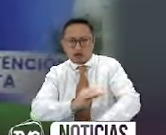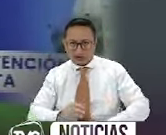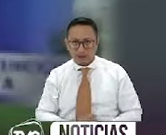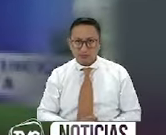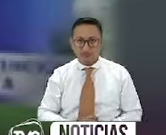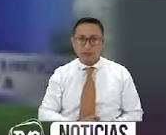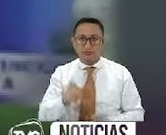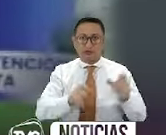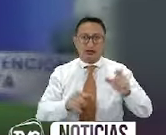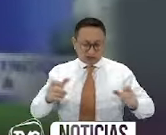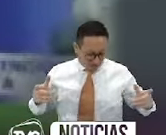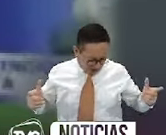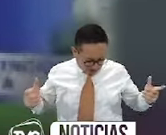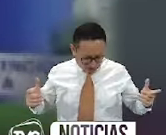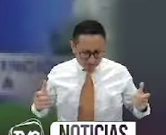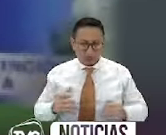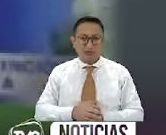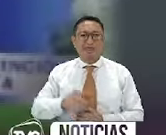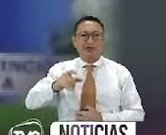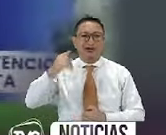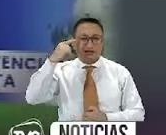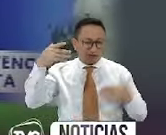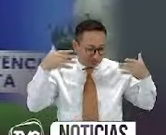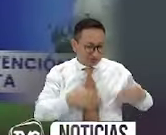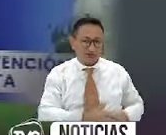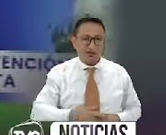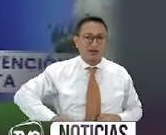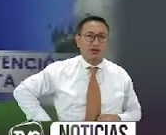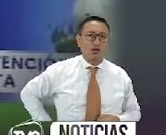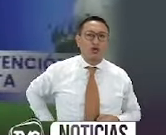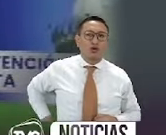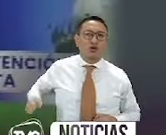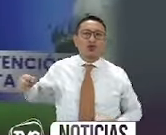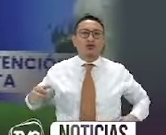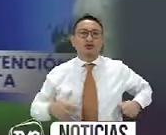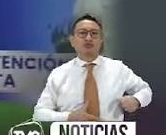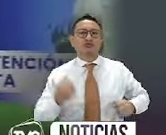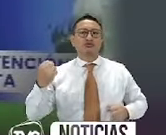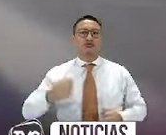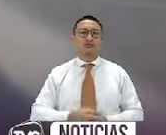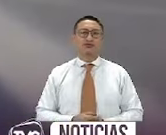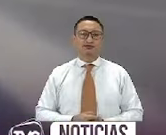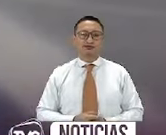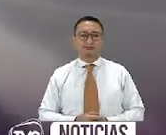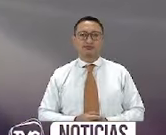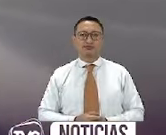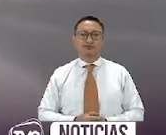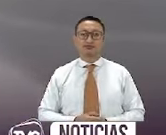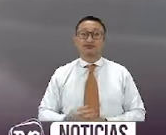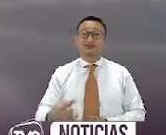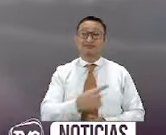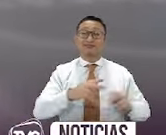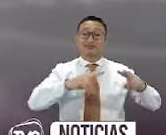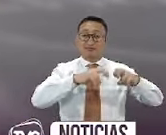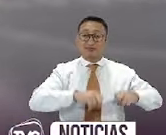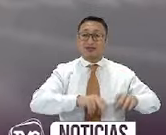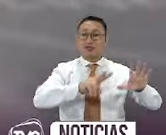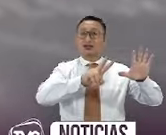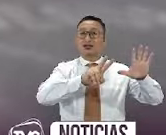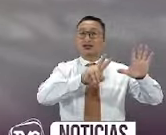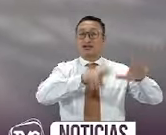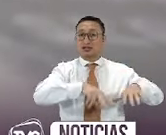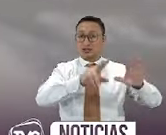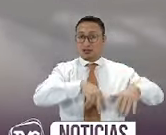que causan es el hurto de sus pertenencias, especialmente lo que son tarjetas de crédito. 7 meses de investigaciones tenían a los agentes de la